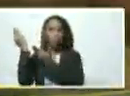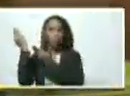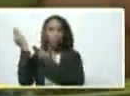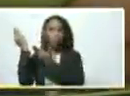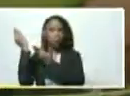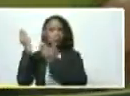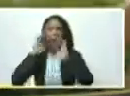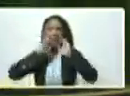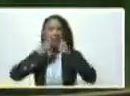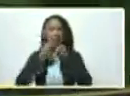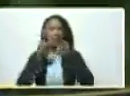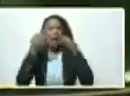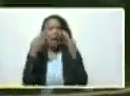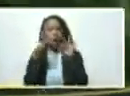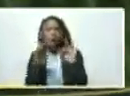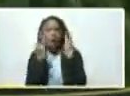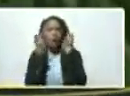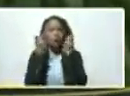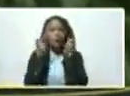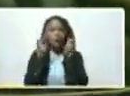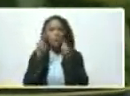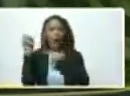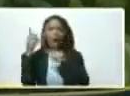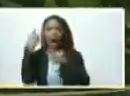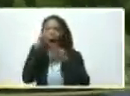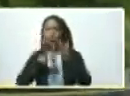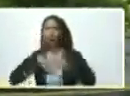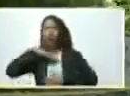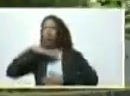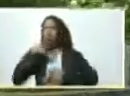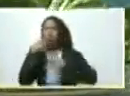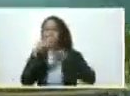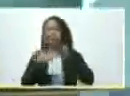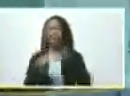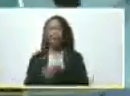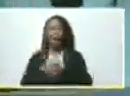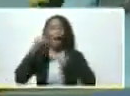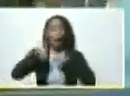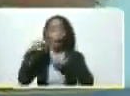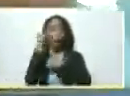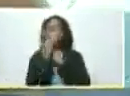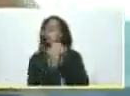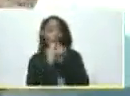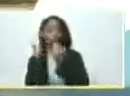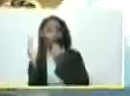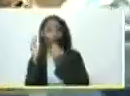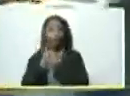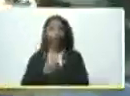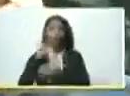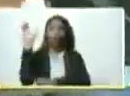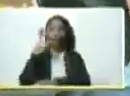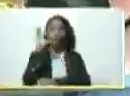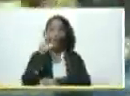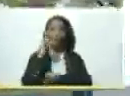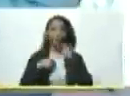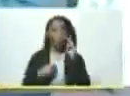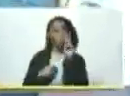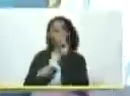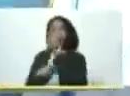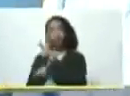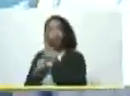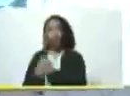Jojoto tierno, mira, aquí tenemos de todo, y aquí tienes un vecino, sí. De Caracas veo,